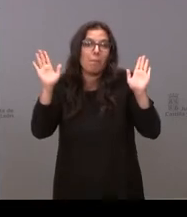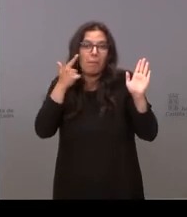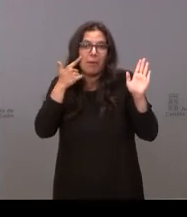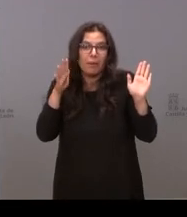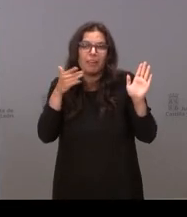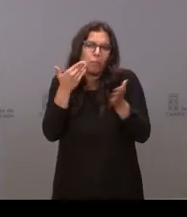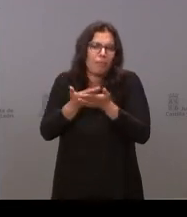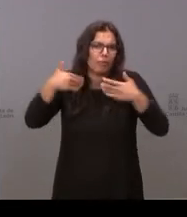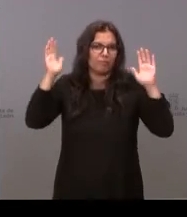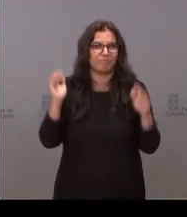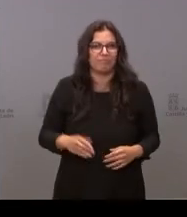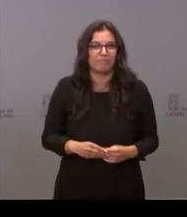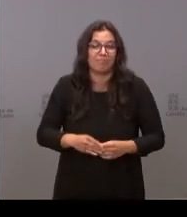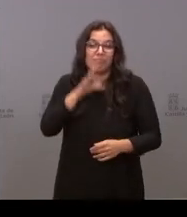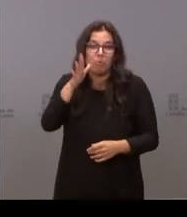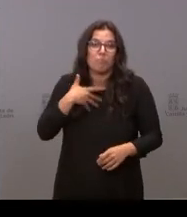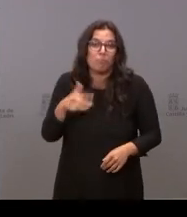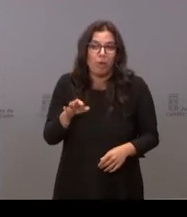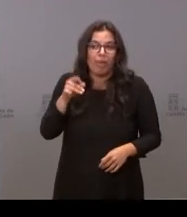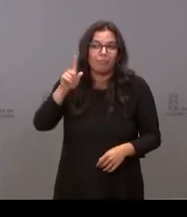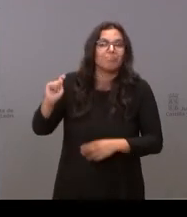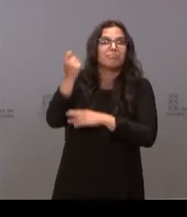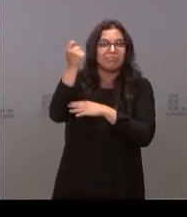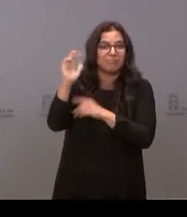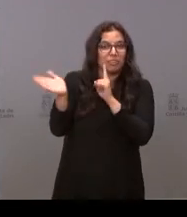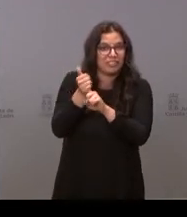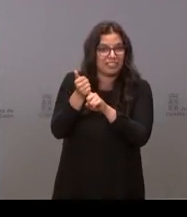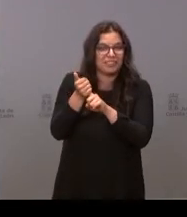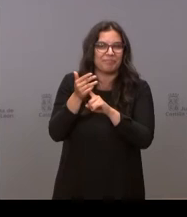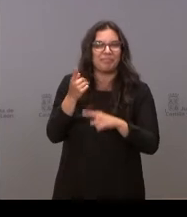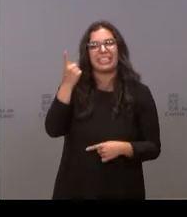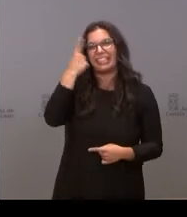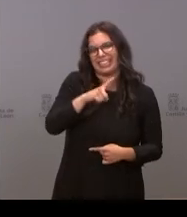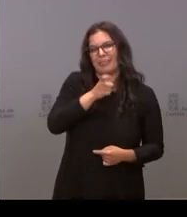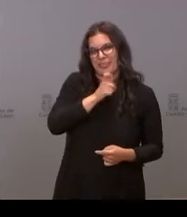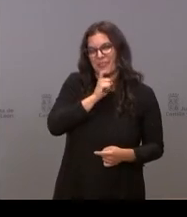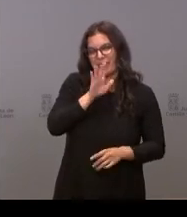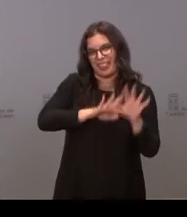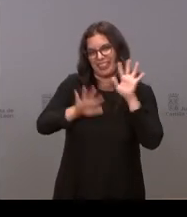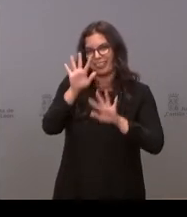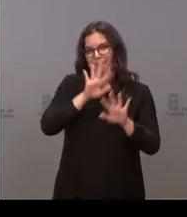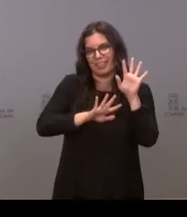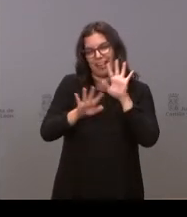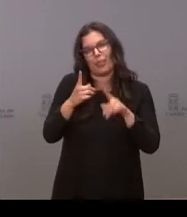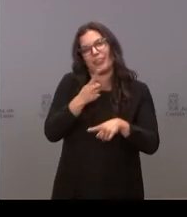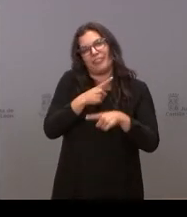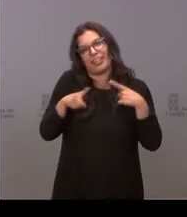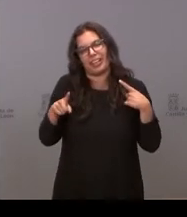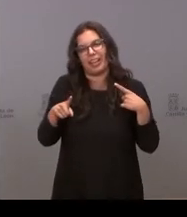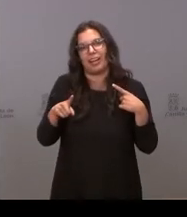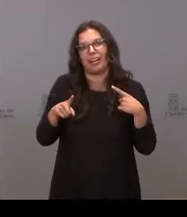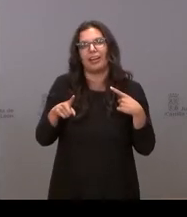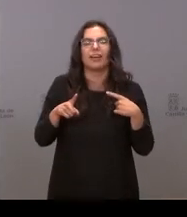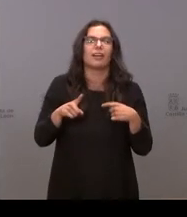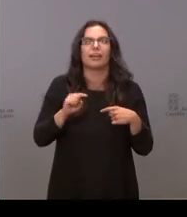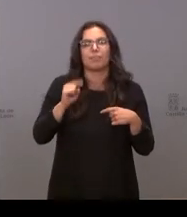Lo pido porque a lo mejor lo hacéis, pero sabemos que es muy complicado la diferencia de, sobre